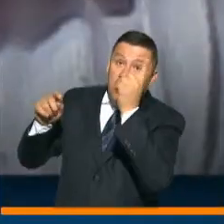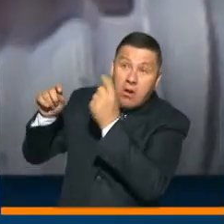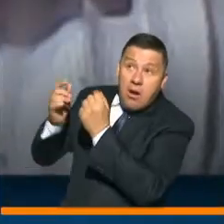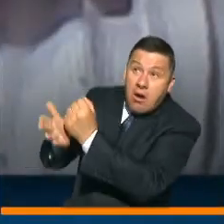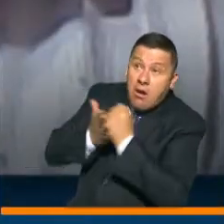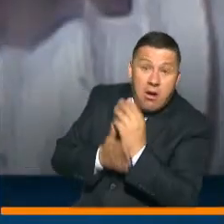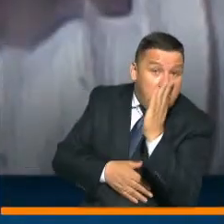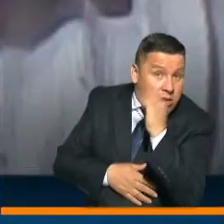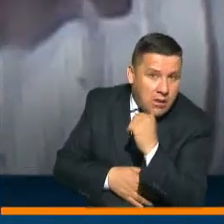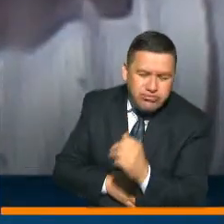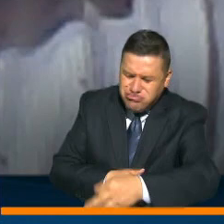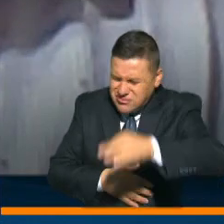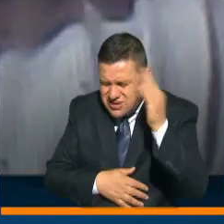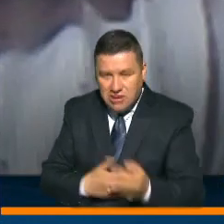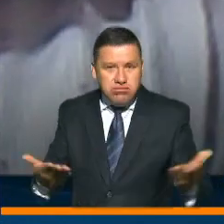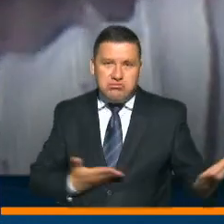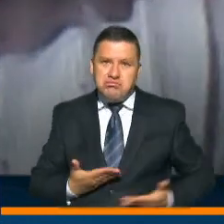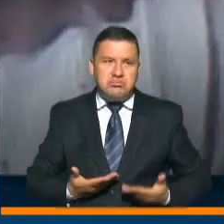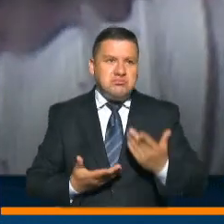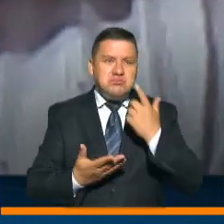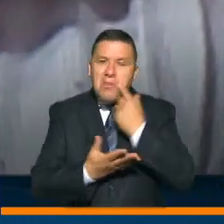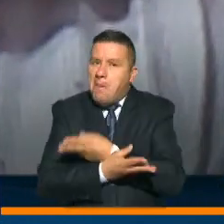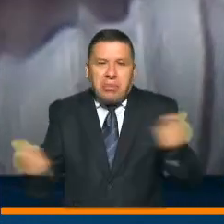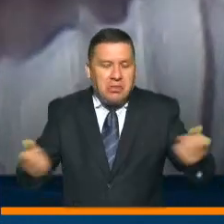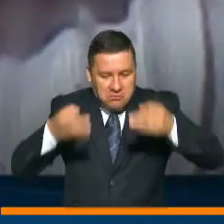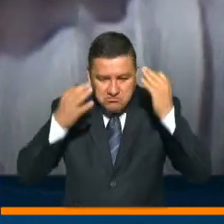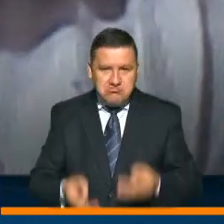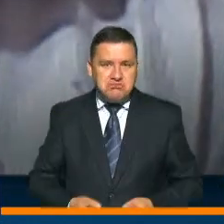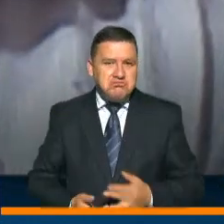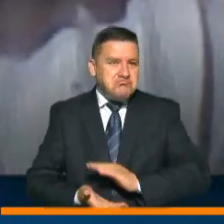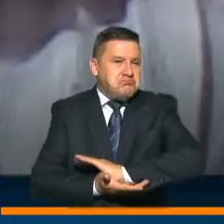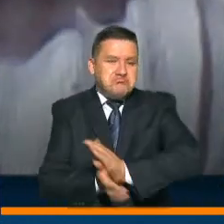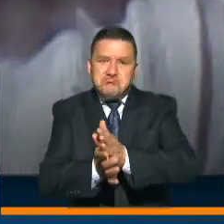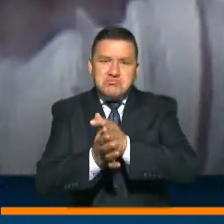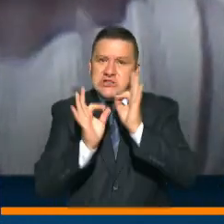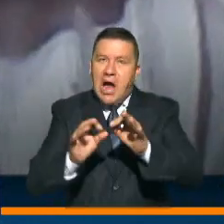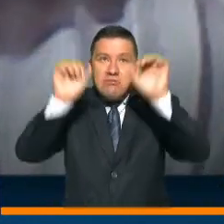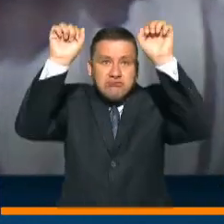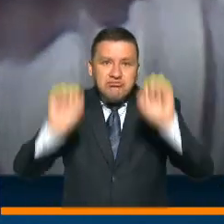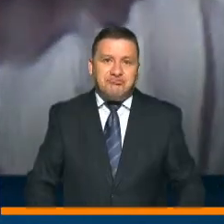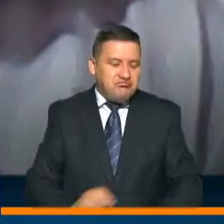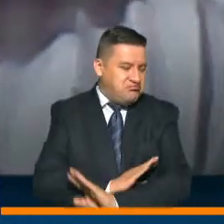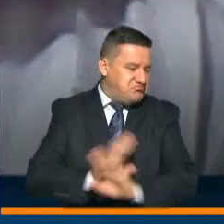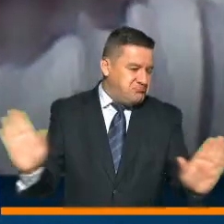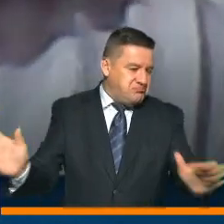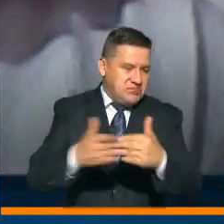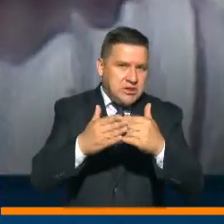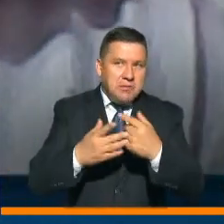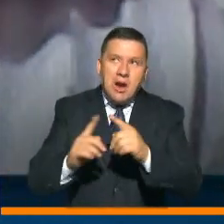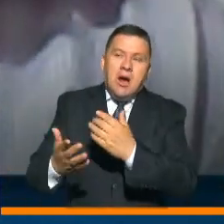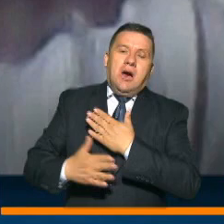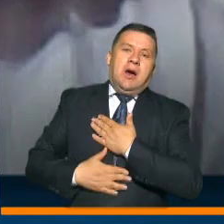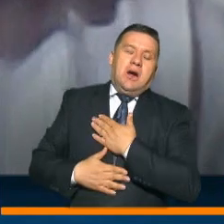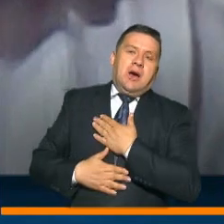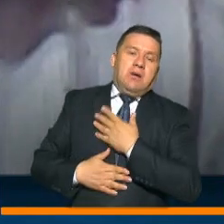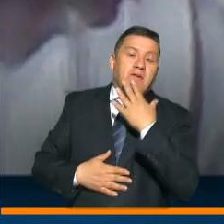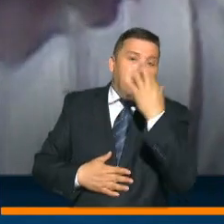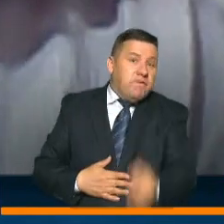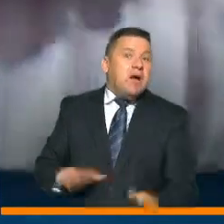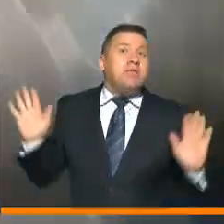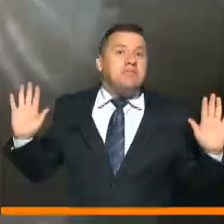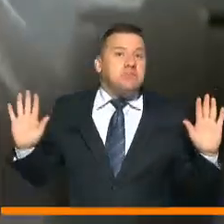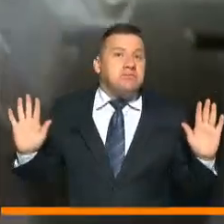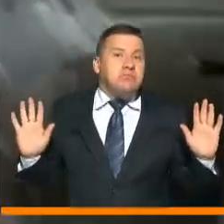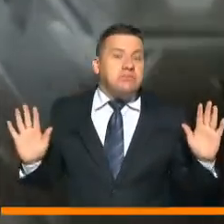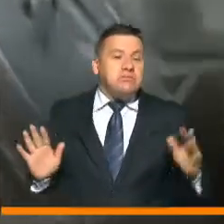gobierno, por el PAE, créame, lo que este almacén ya no existía. Me había visto obligado a cerrarlo, lastimosamente. Esa era la verdad y para allá